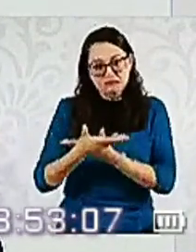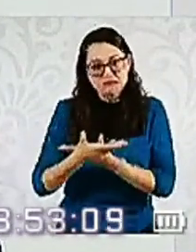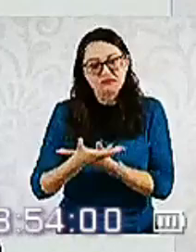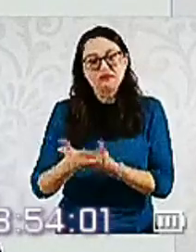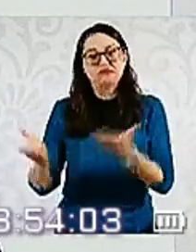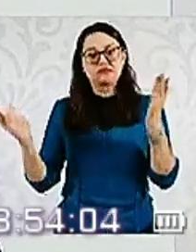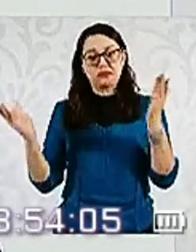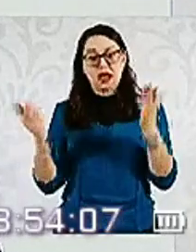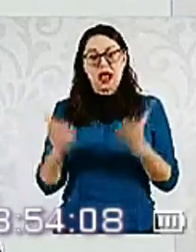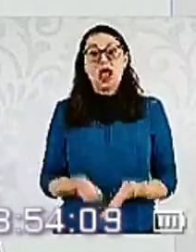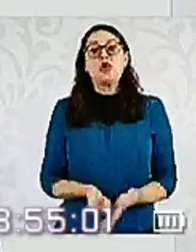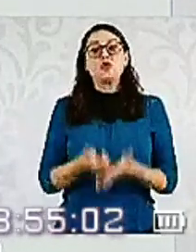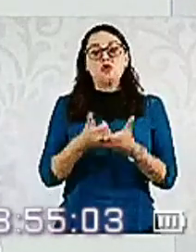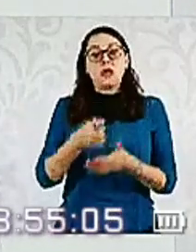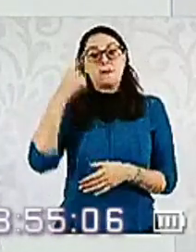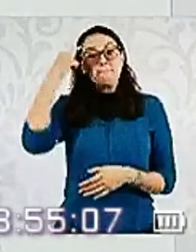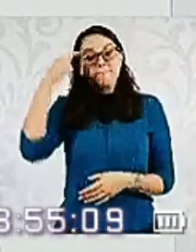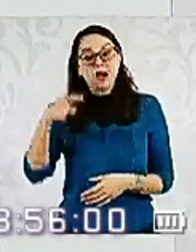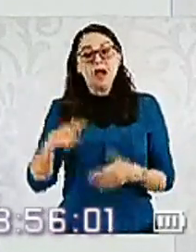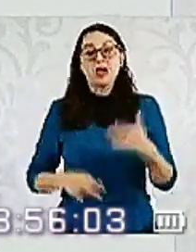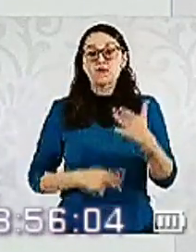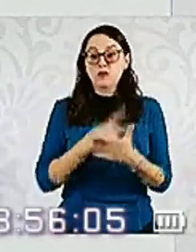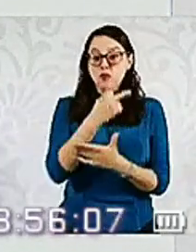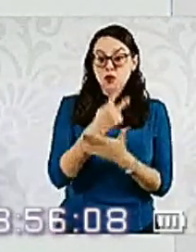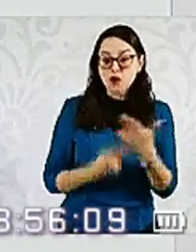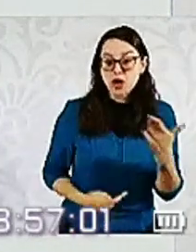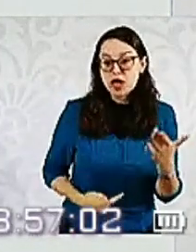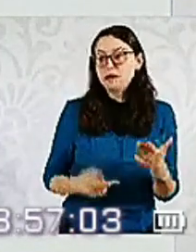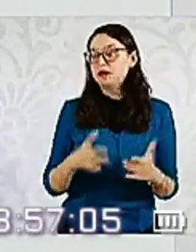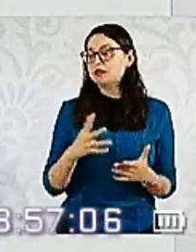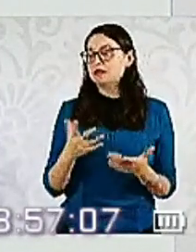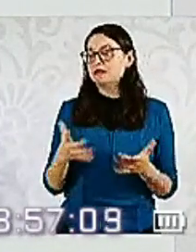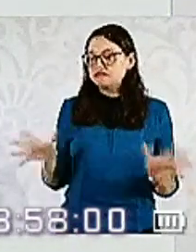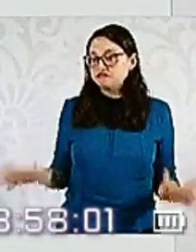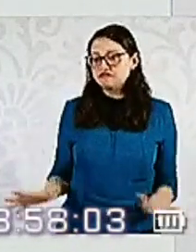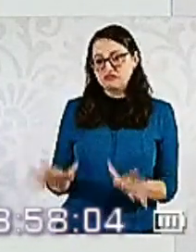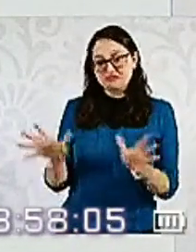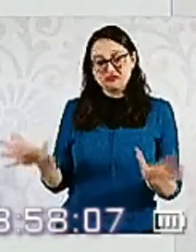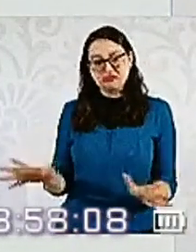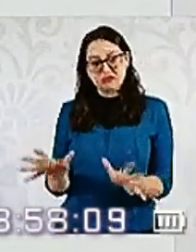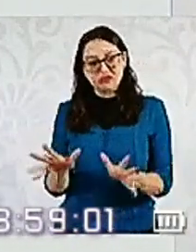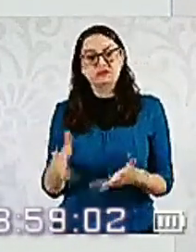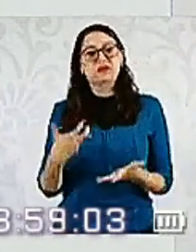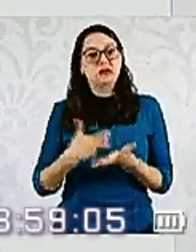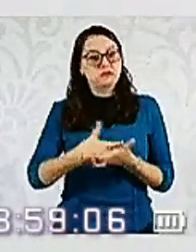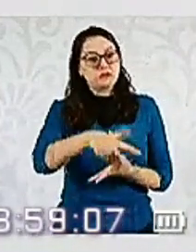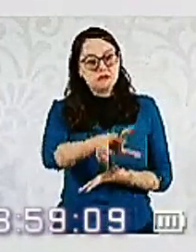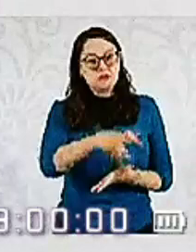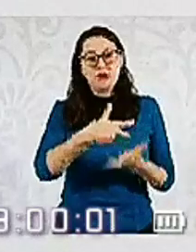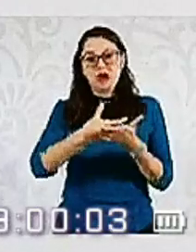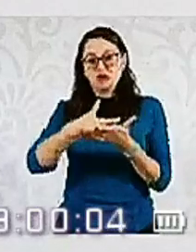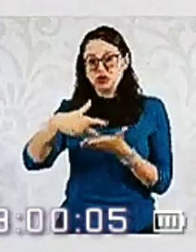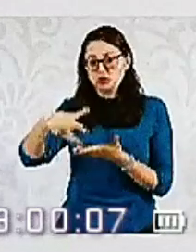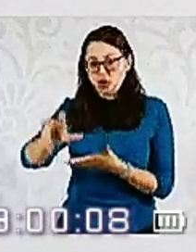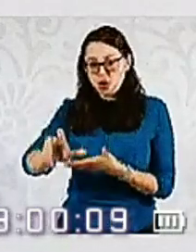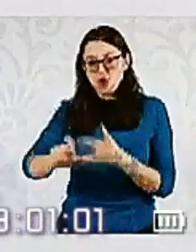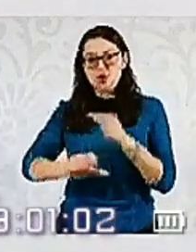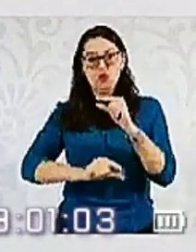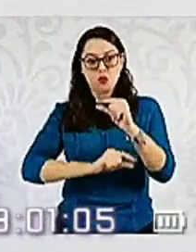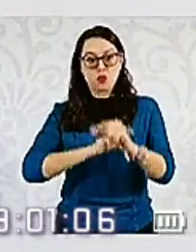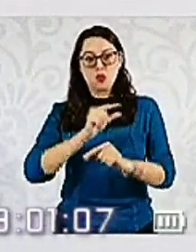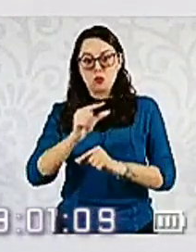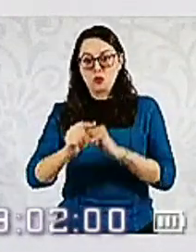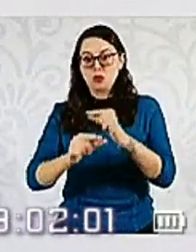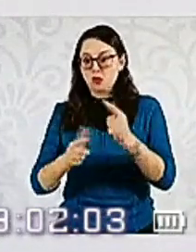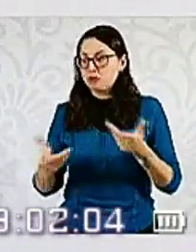también ayuda a mantener ciertos programas sociales, ciertos programas de inversión y va contribuyendo a ir